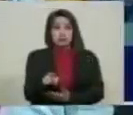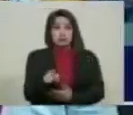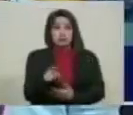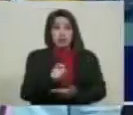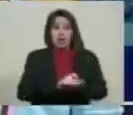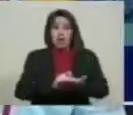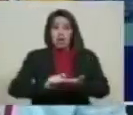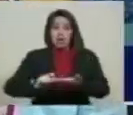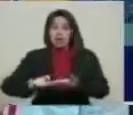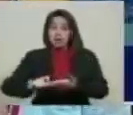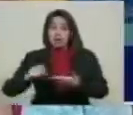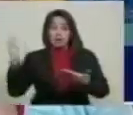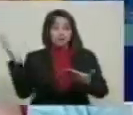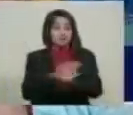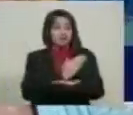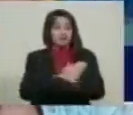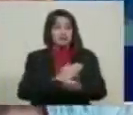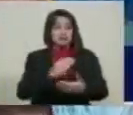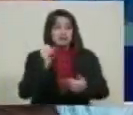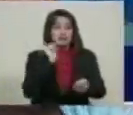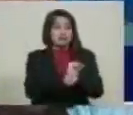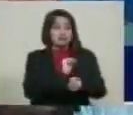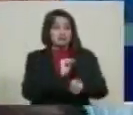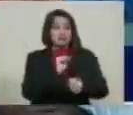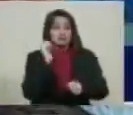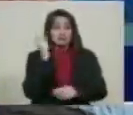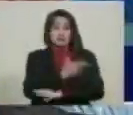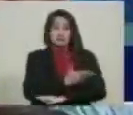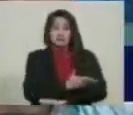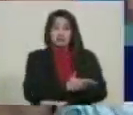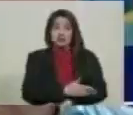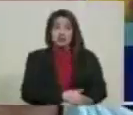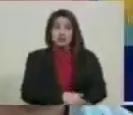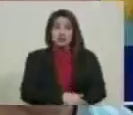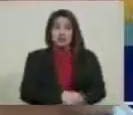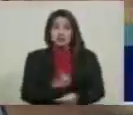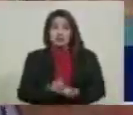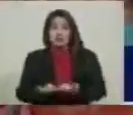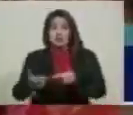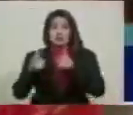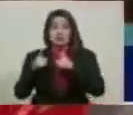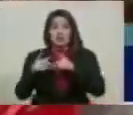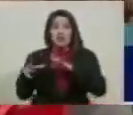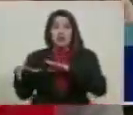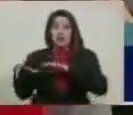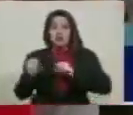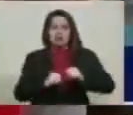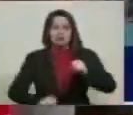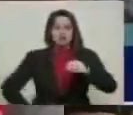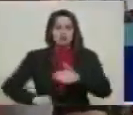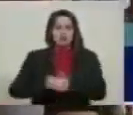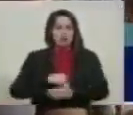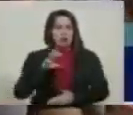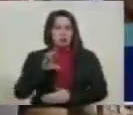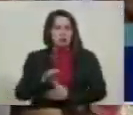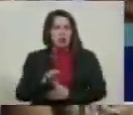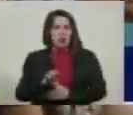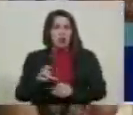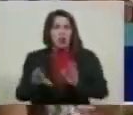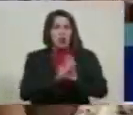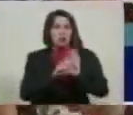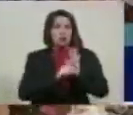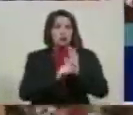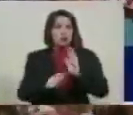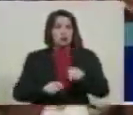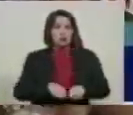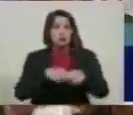Escriban lo que la pagarían muy caro si se atrevieran a romper las reglas constitucionales